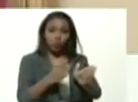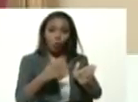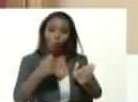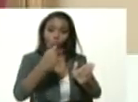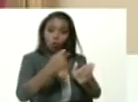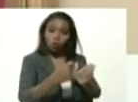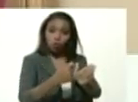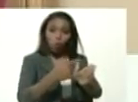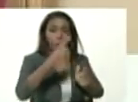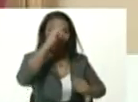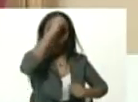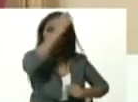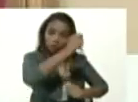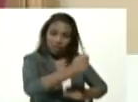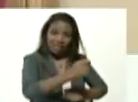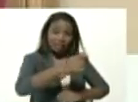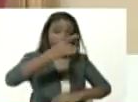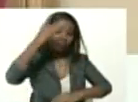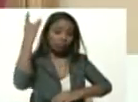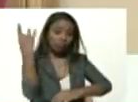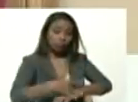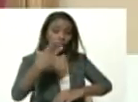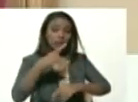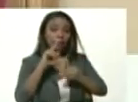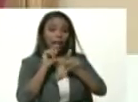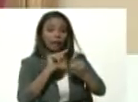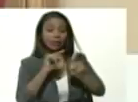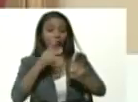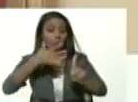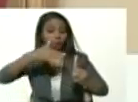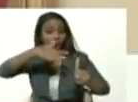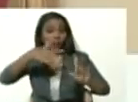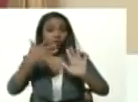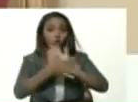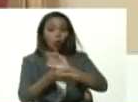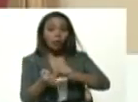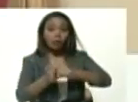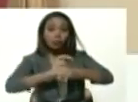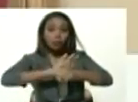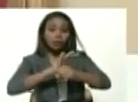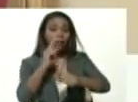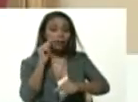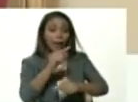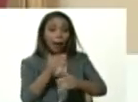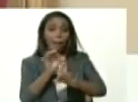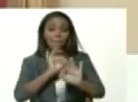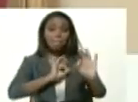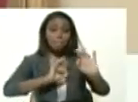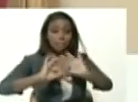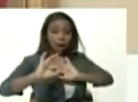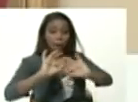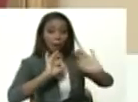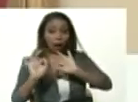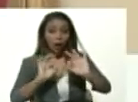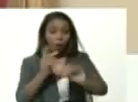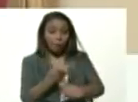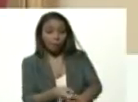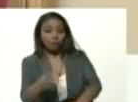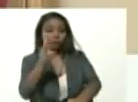de reconocer la gravedad de la amenaza del coronavirus y de prepararnos para lo